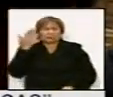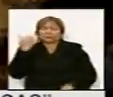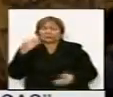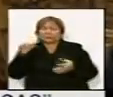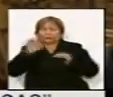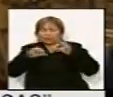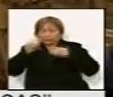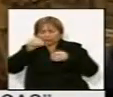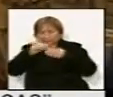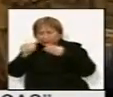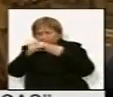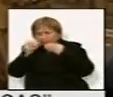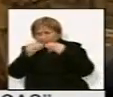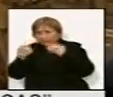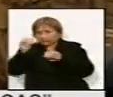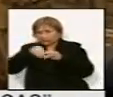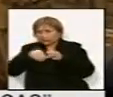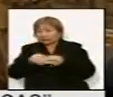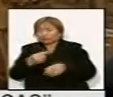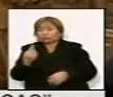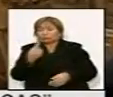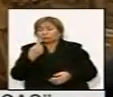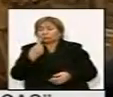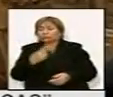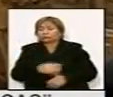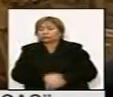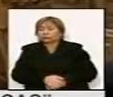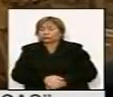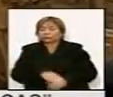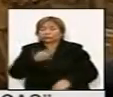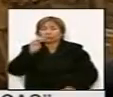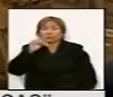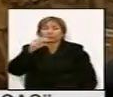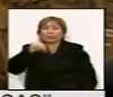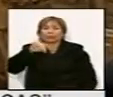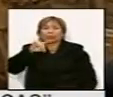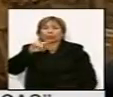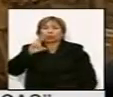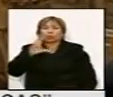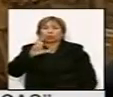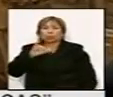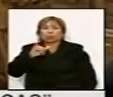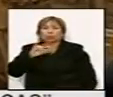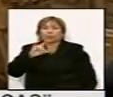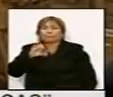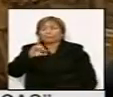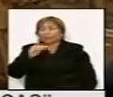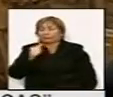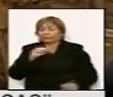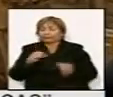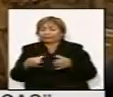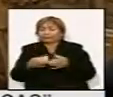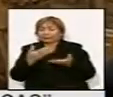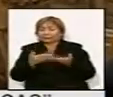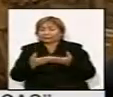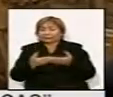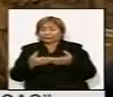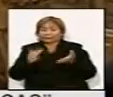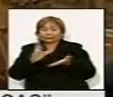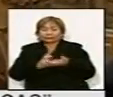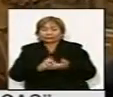hierbas, entre ellas puedo nombrar solamente una, la manayupa, que en un congreso realizado en